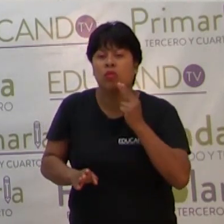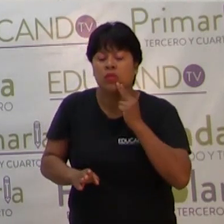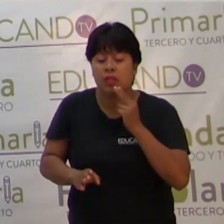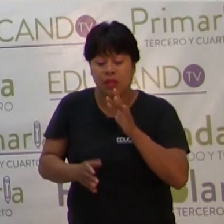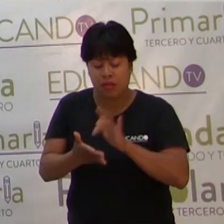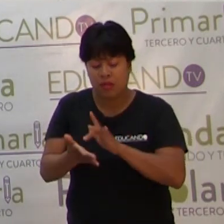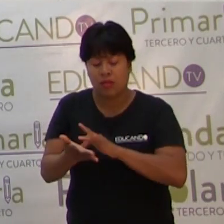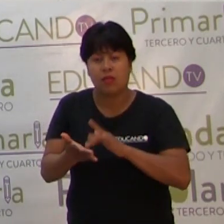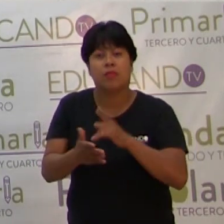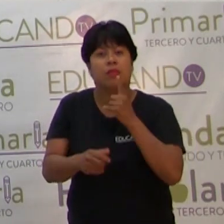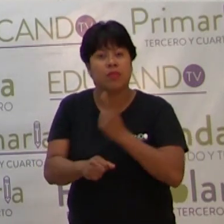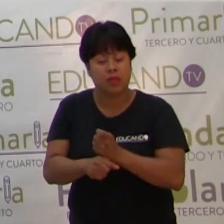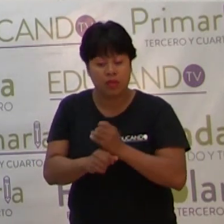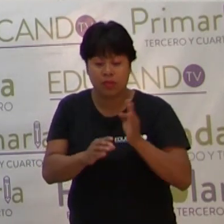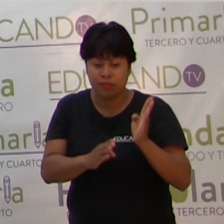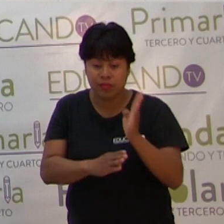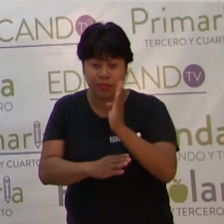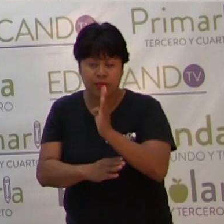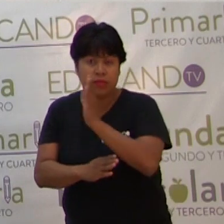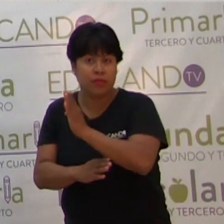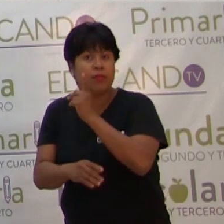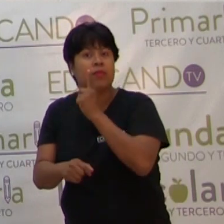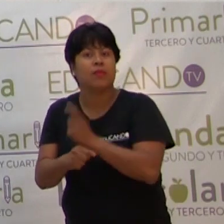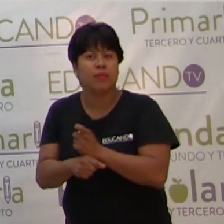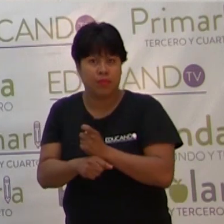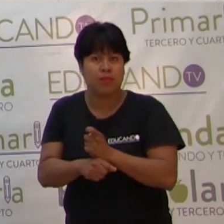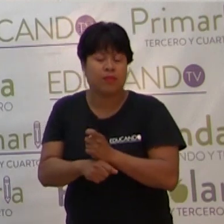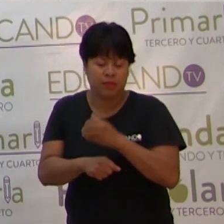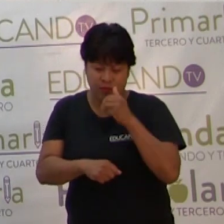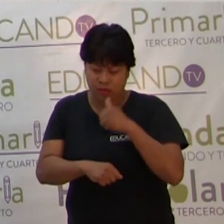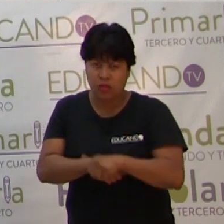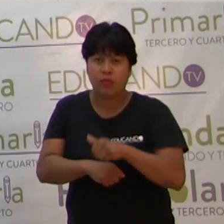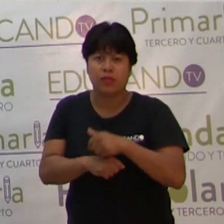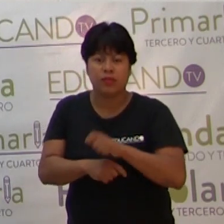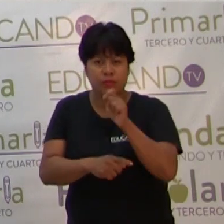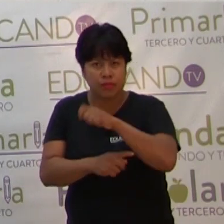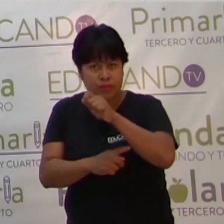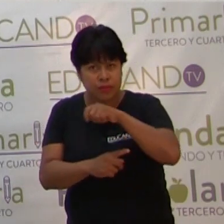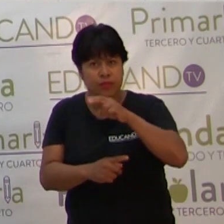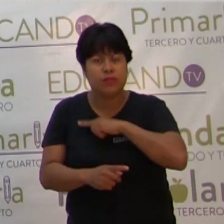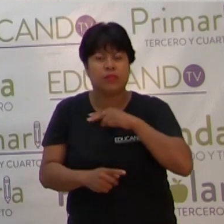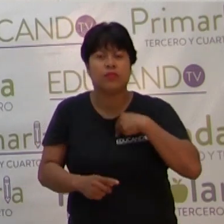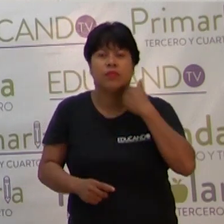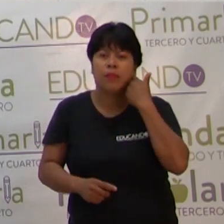que ingresar debidamente o correctamente las operaciones